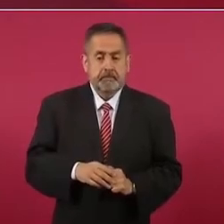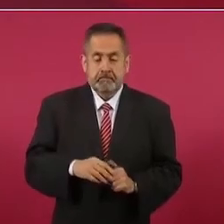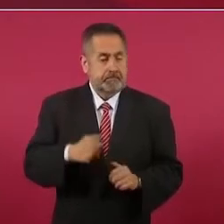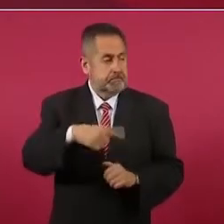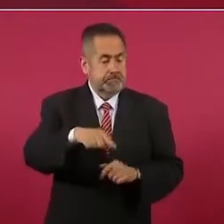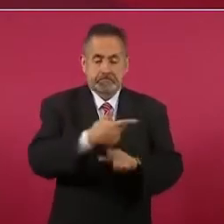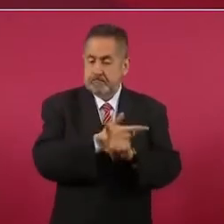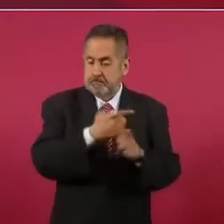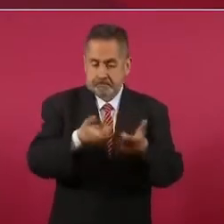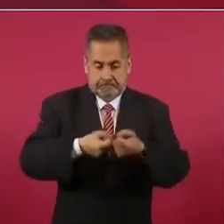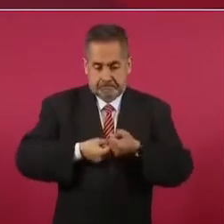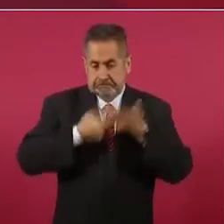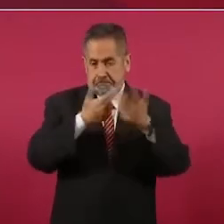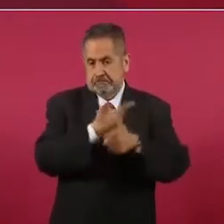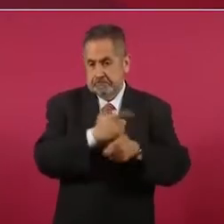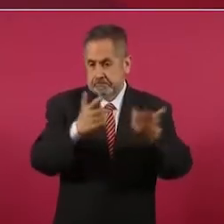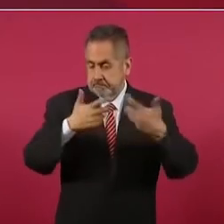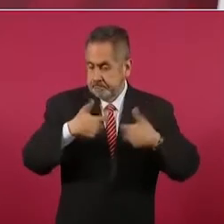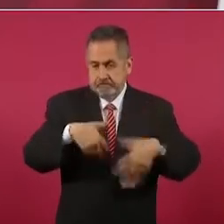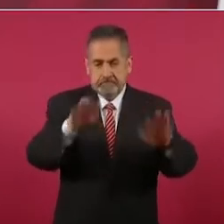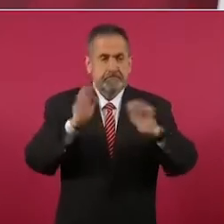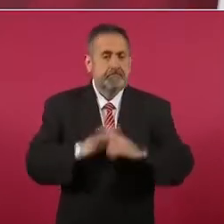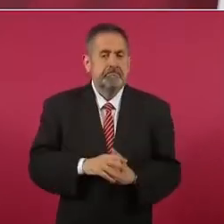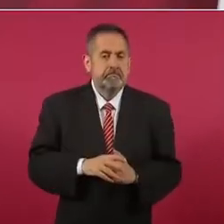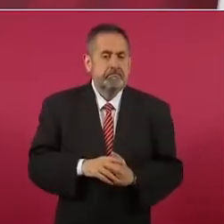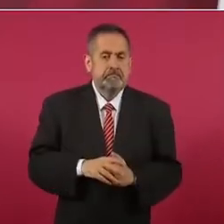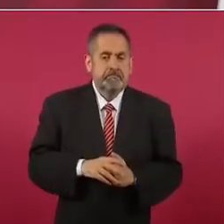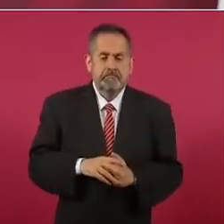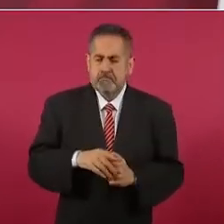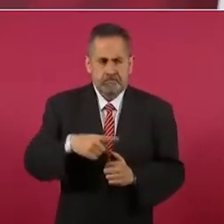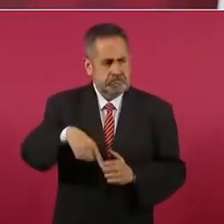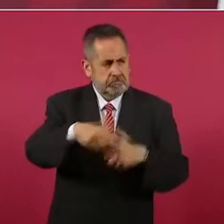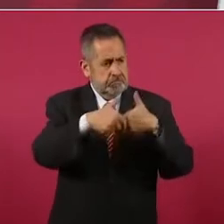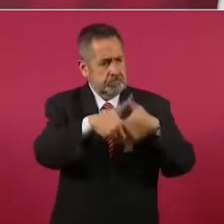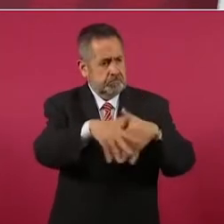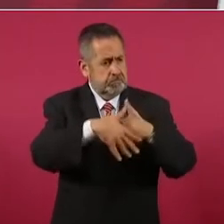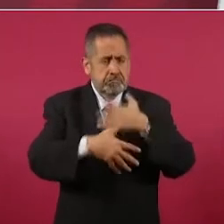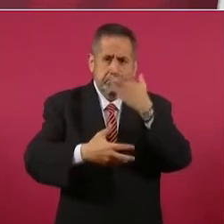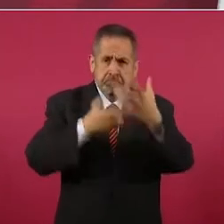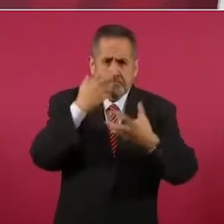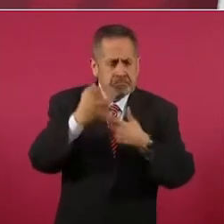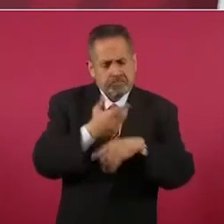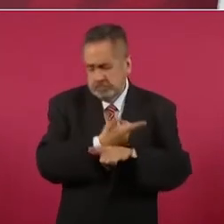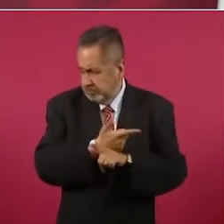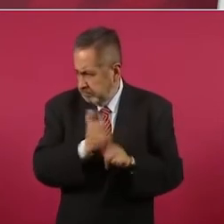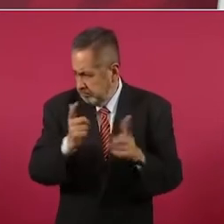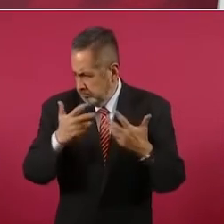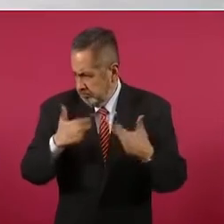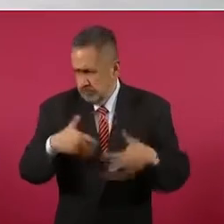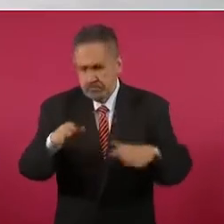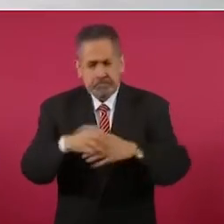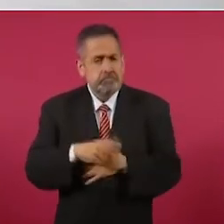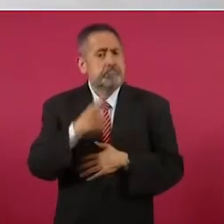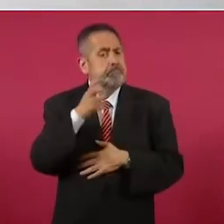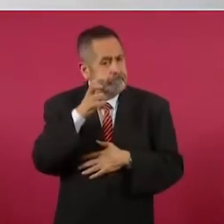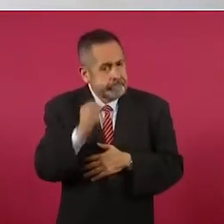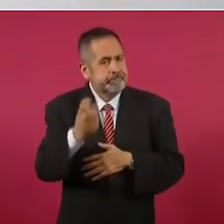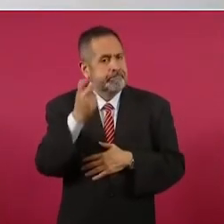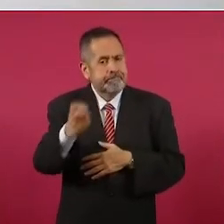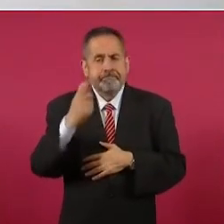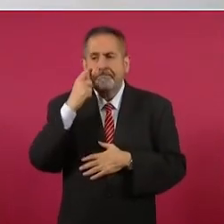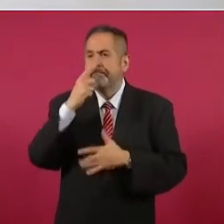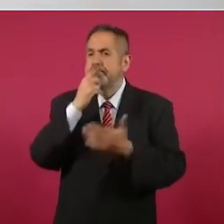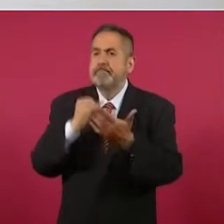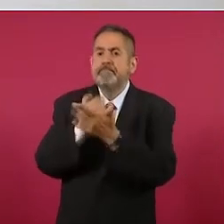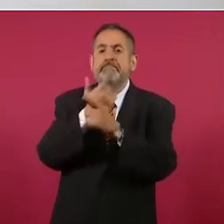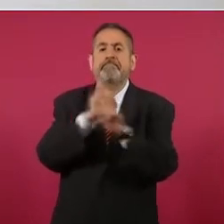libertad. Y todos a manifestarse. Pues así es la democracia. No podemos estar